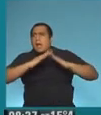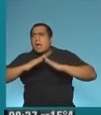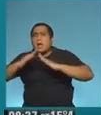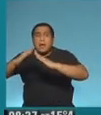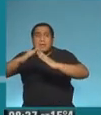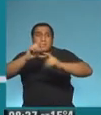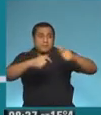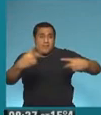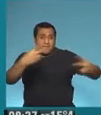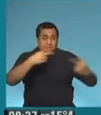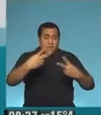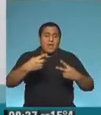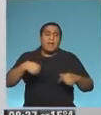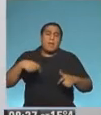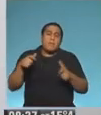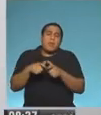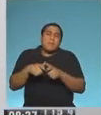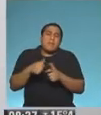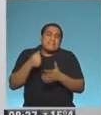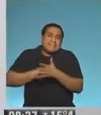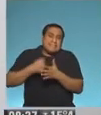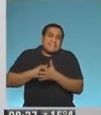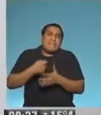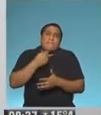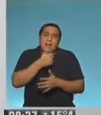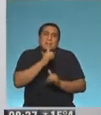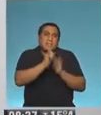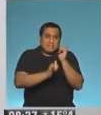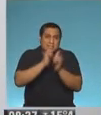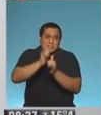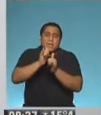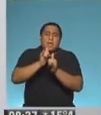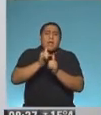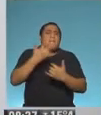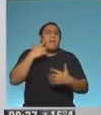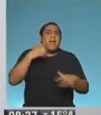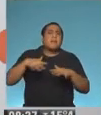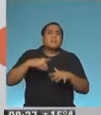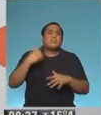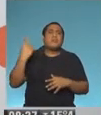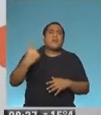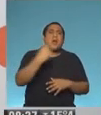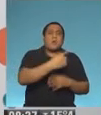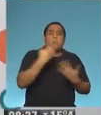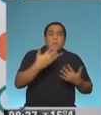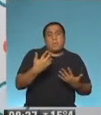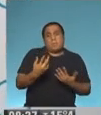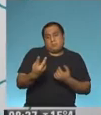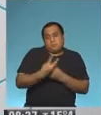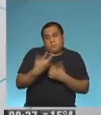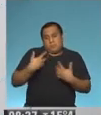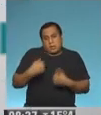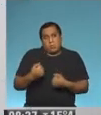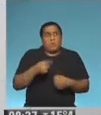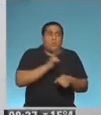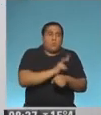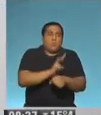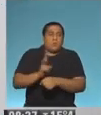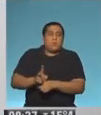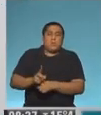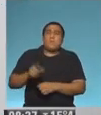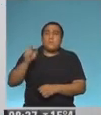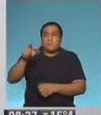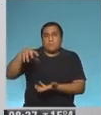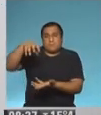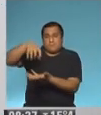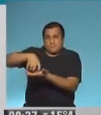de manera simple explicar cuáles son las acciones que uno puede tomar como ciudadano en pos de su salud y la de su entorno? Desde la federación que presidís,